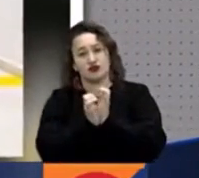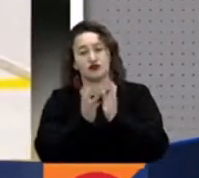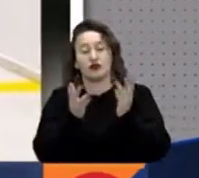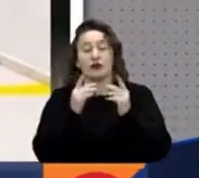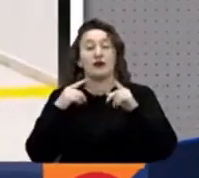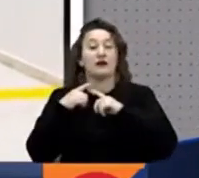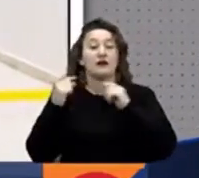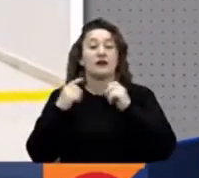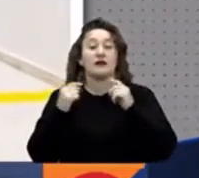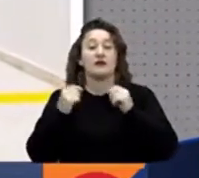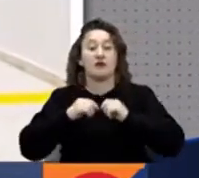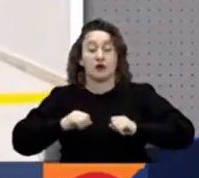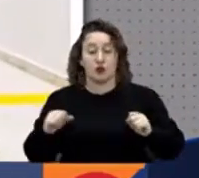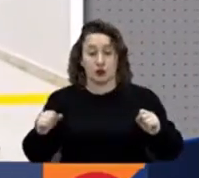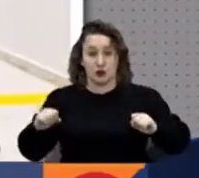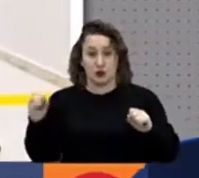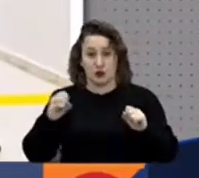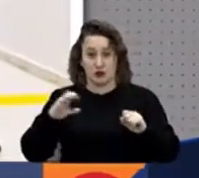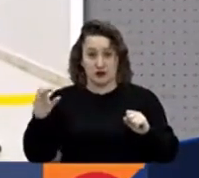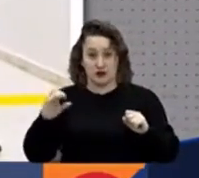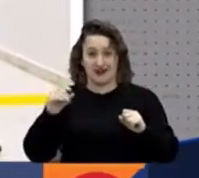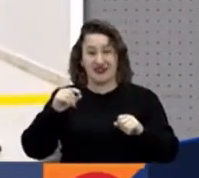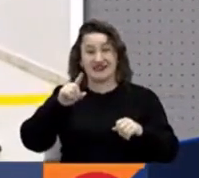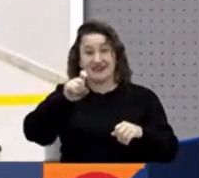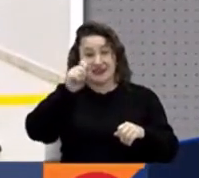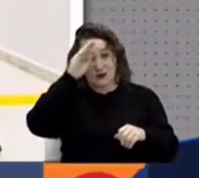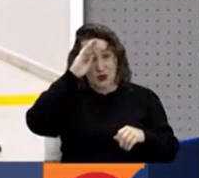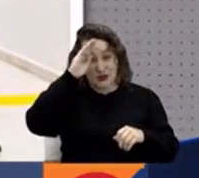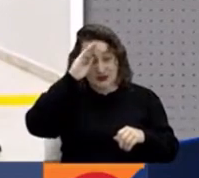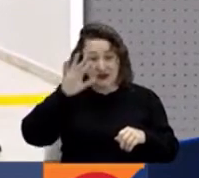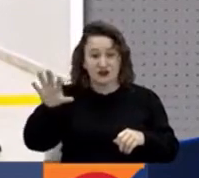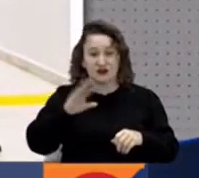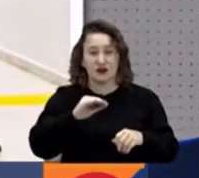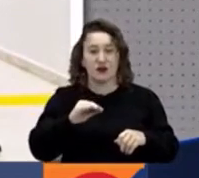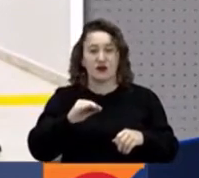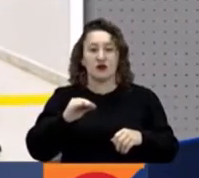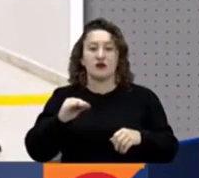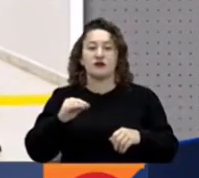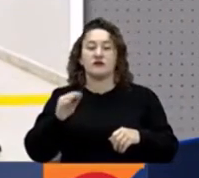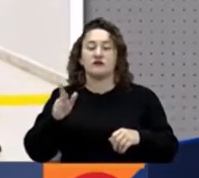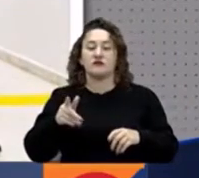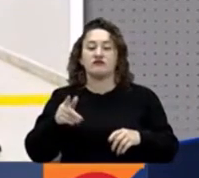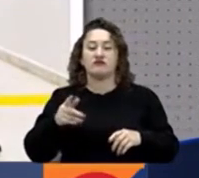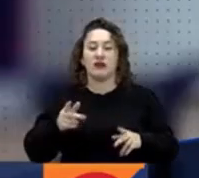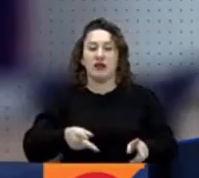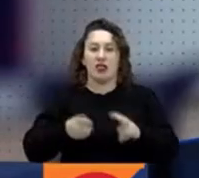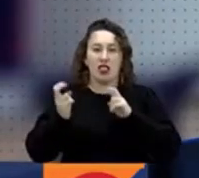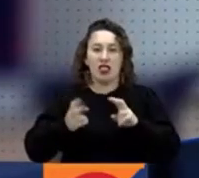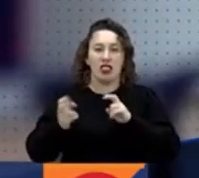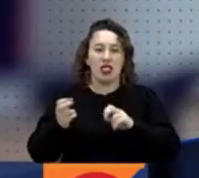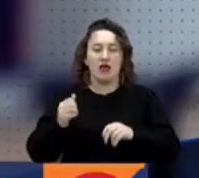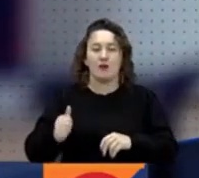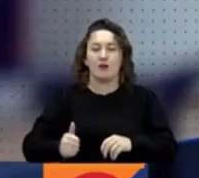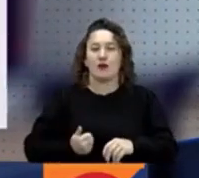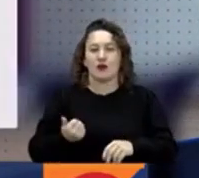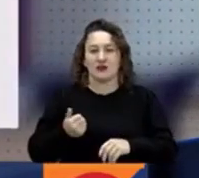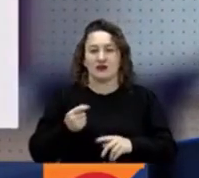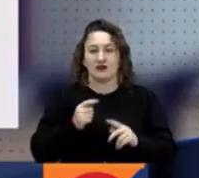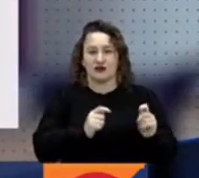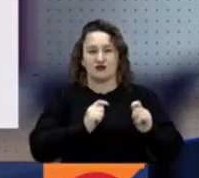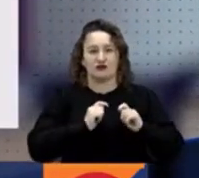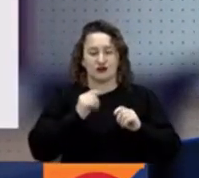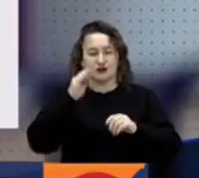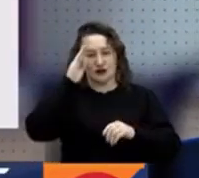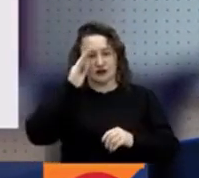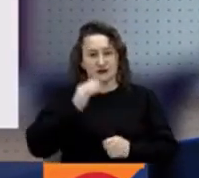Bogotá. Los 6 uniformados activos se dedicaban a secuestrar y extorsionar a comerciantes, aprovechando sus cargos. Aquí la víctima